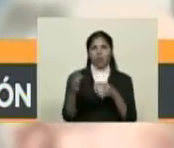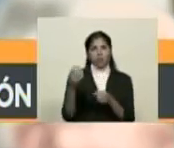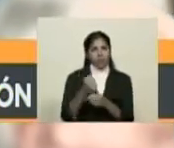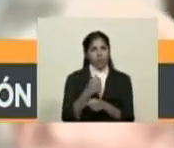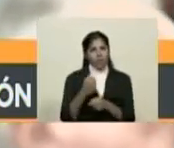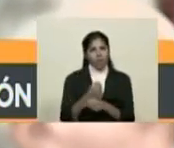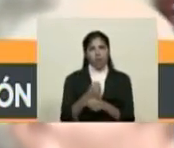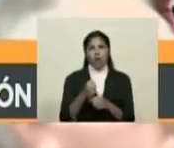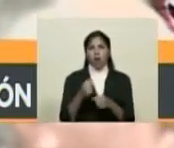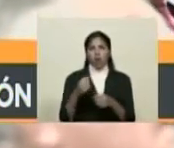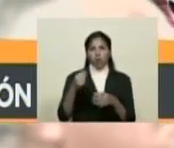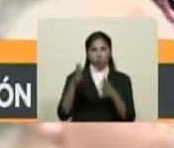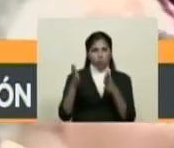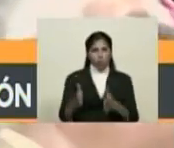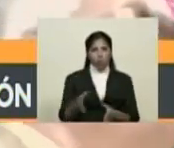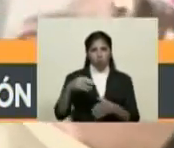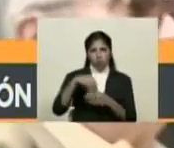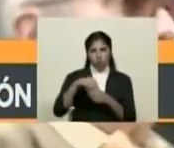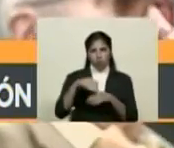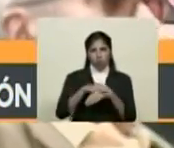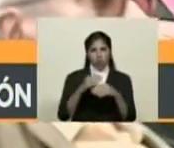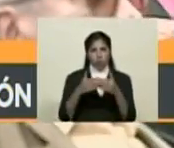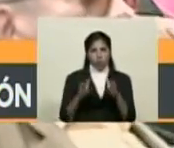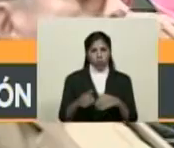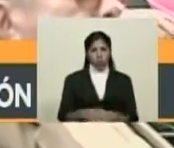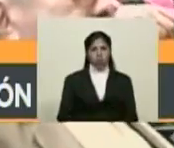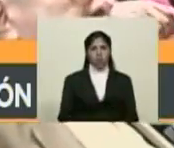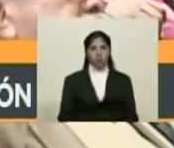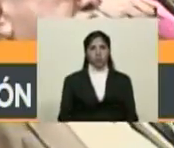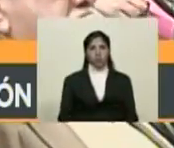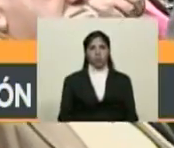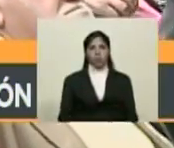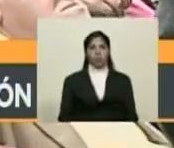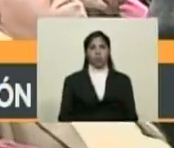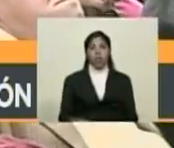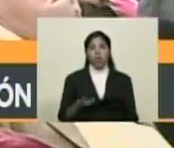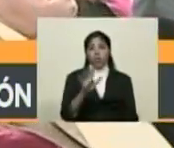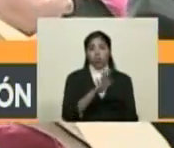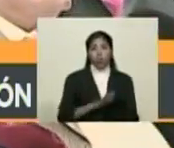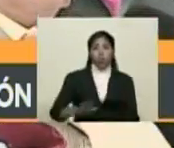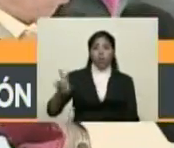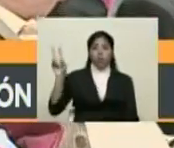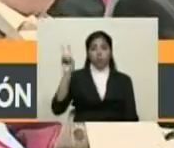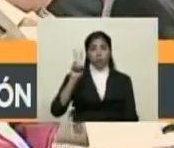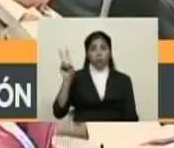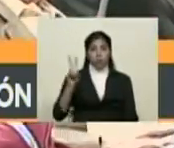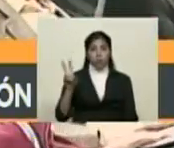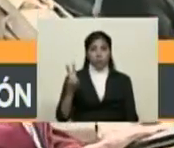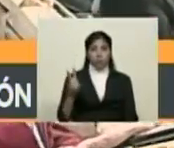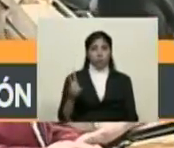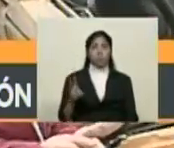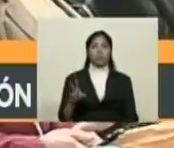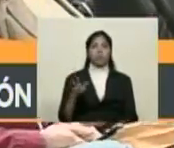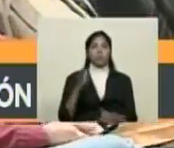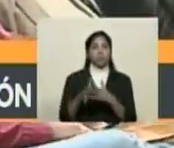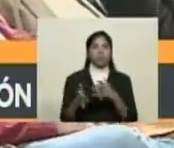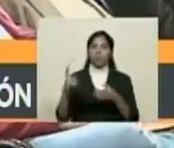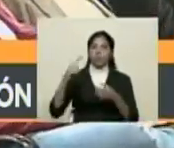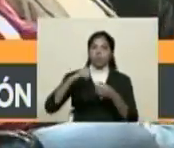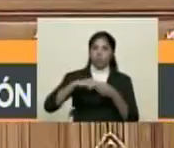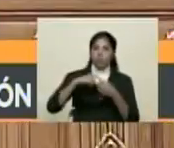adecuación. Humanización de las unidades de atención a la víctima en todo el país, incorporando equipos multidisciplinarios que